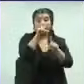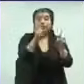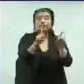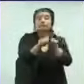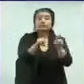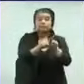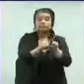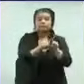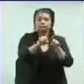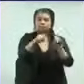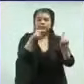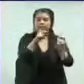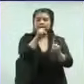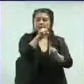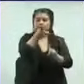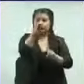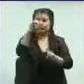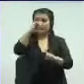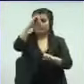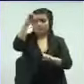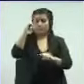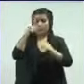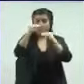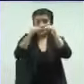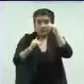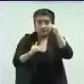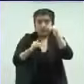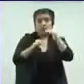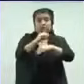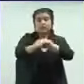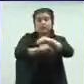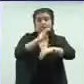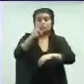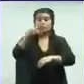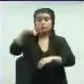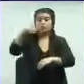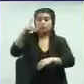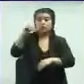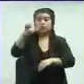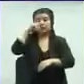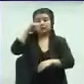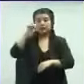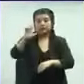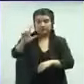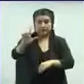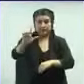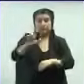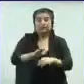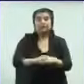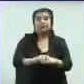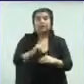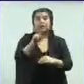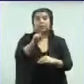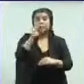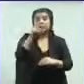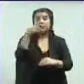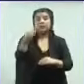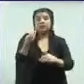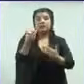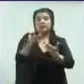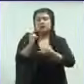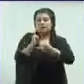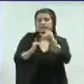primera instancia al 100% de la reducción de Fondetel derivada de su actual